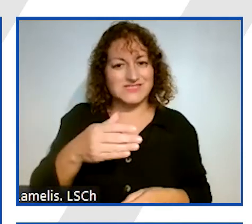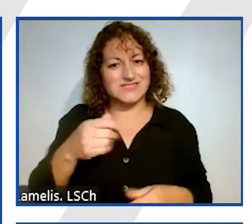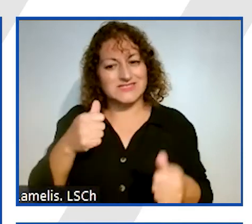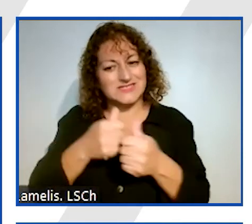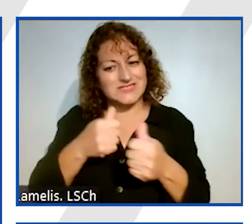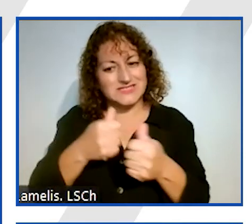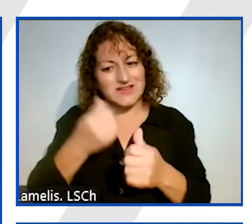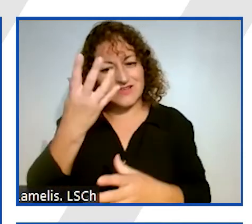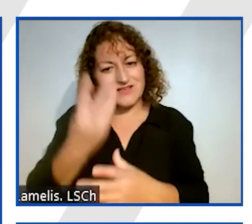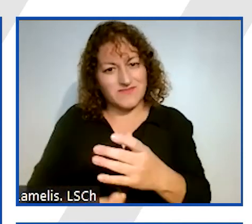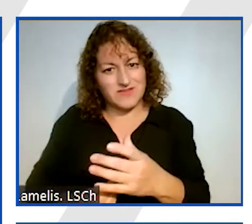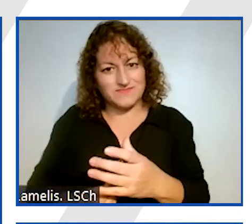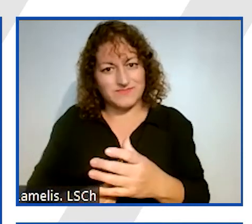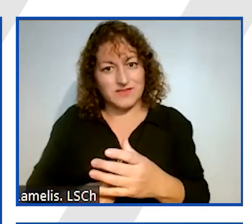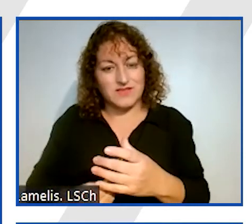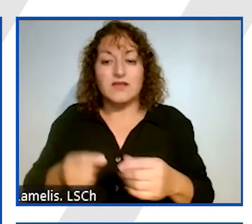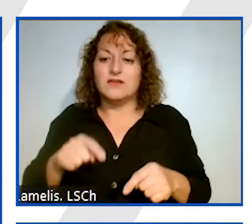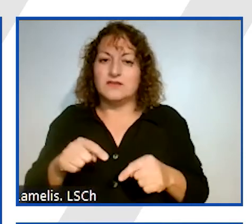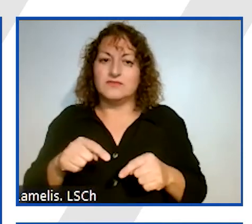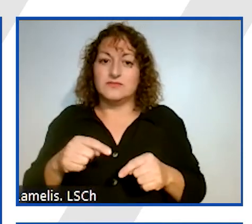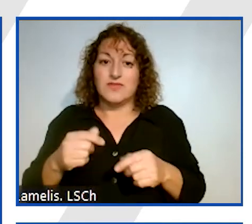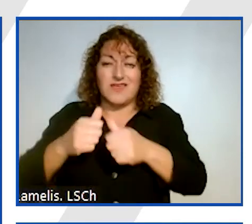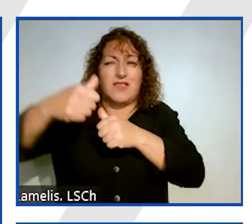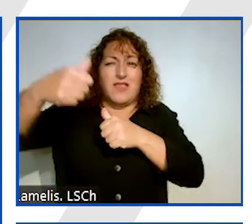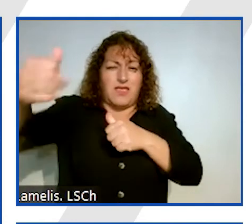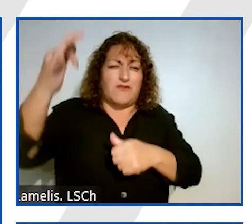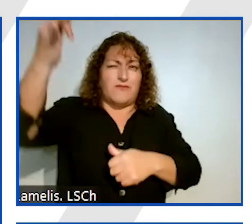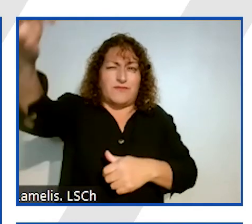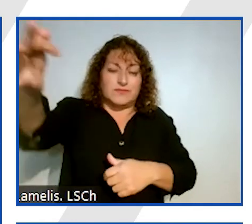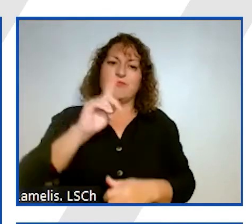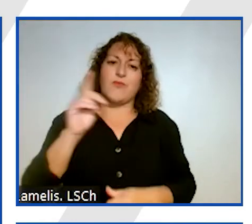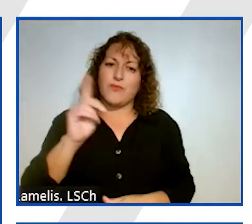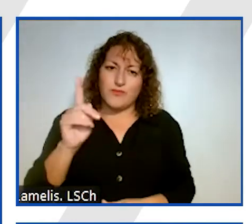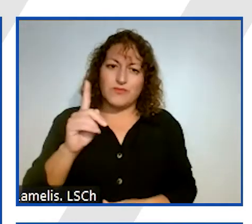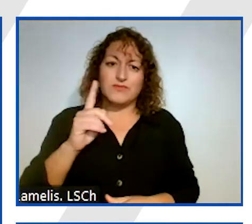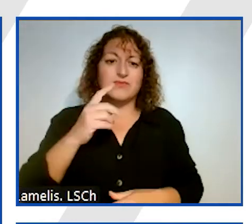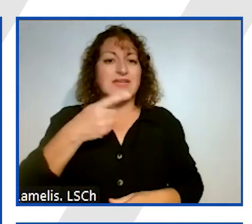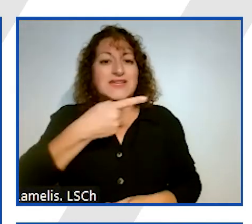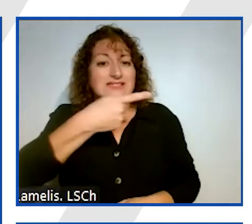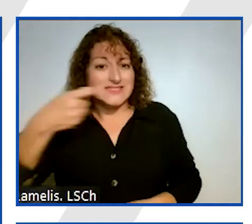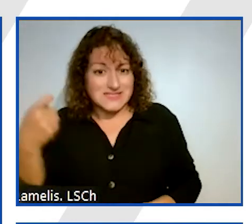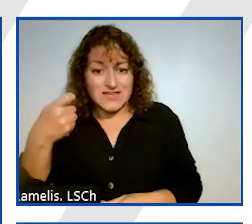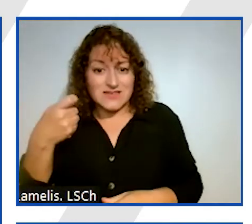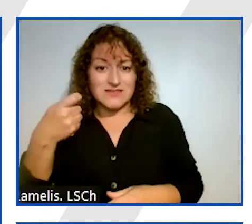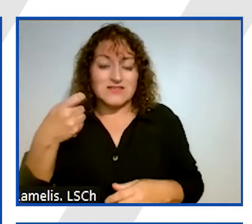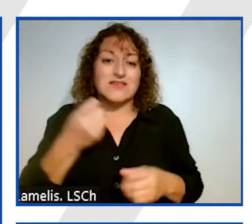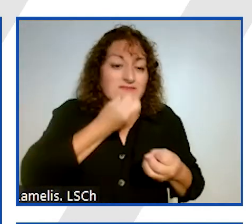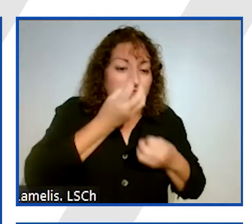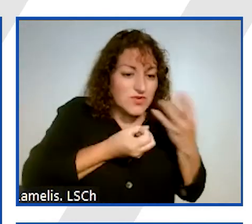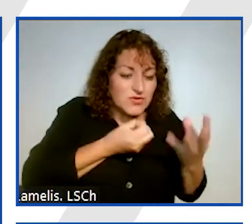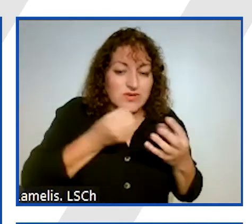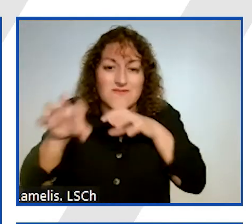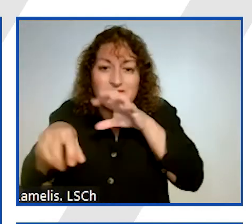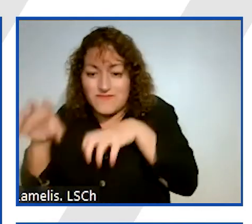no es lejano. Año a año se extinguen aproximadamente 100 especies de flora y de fauna